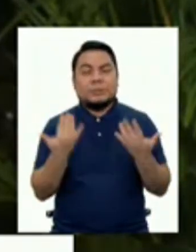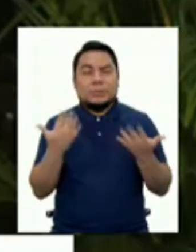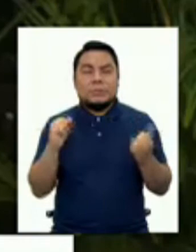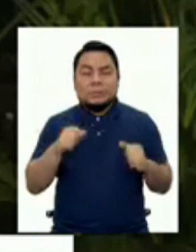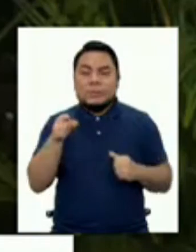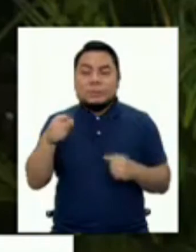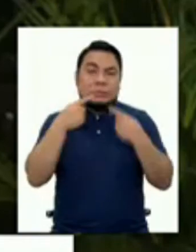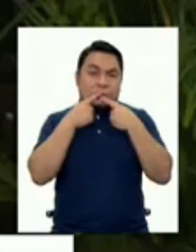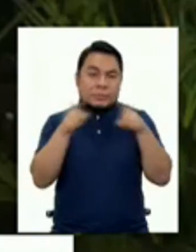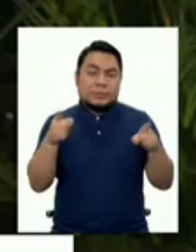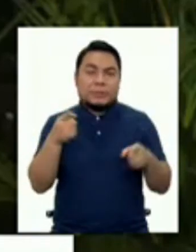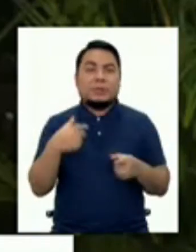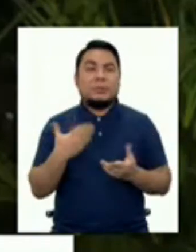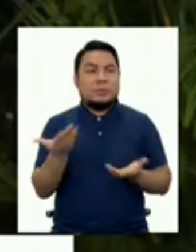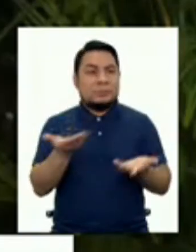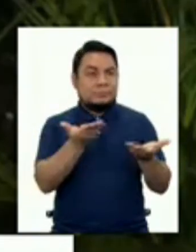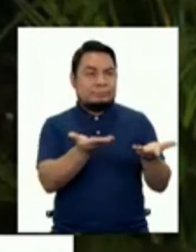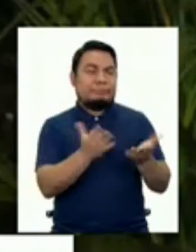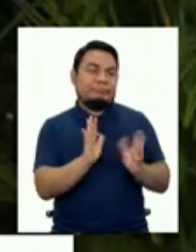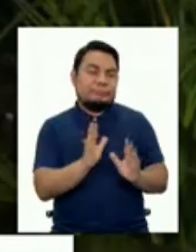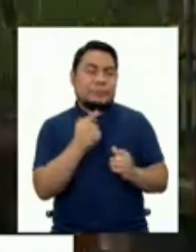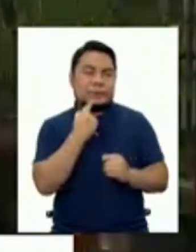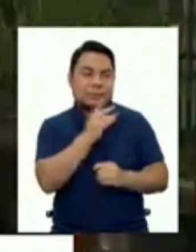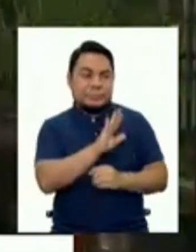dejamos este mensaje finalmente abierto, presidente.